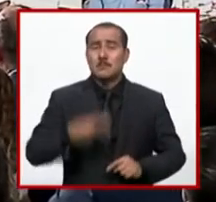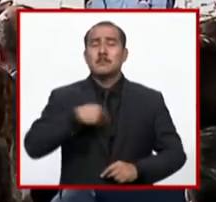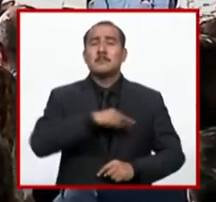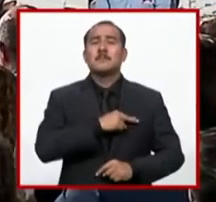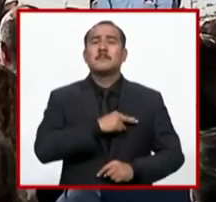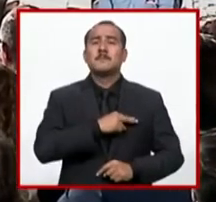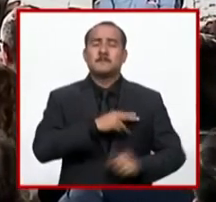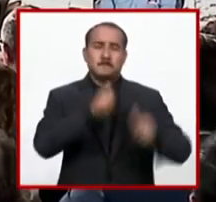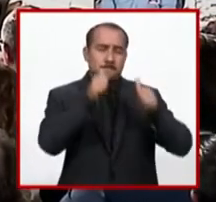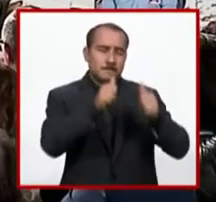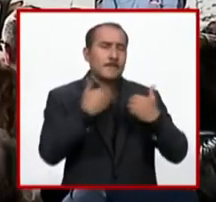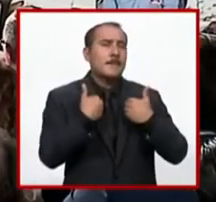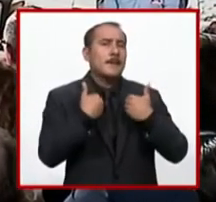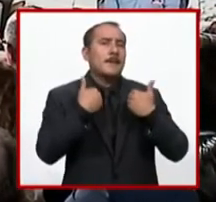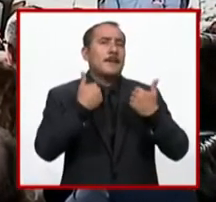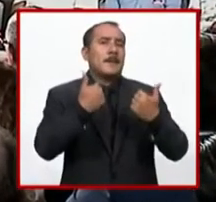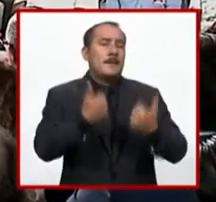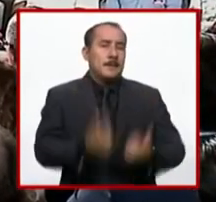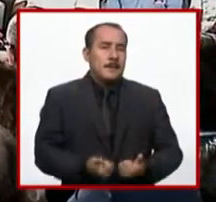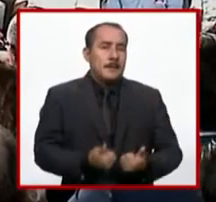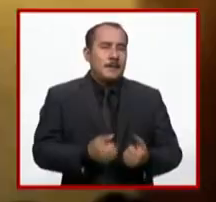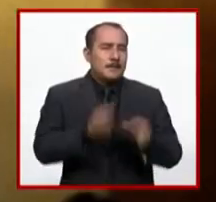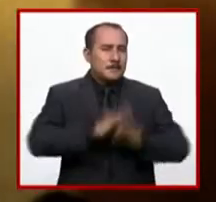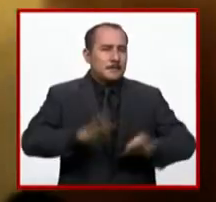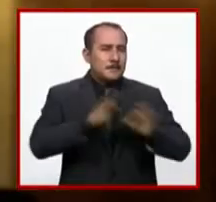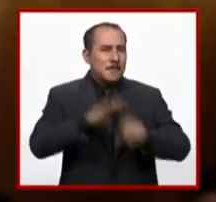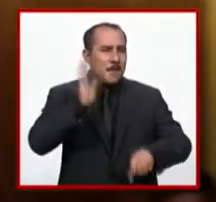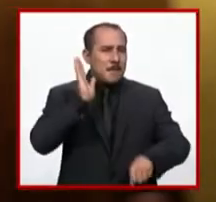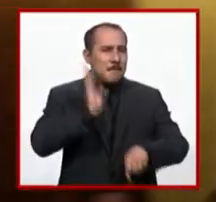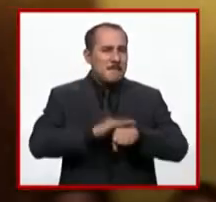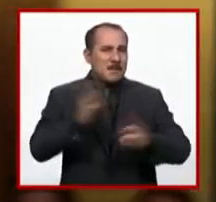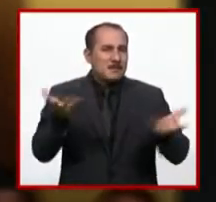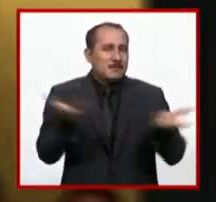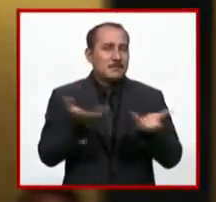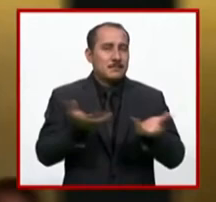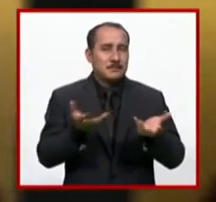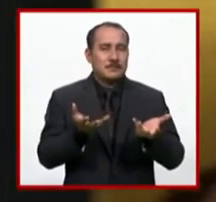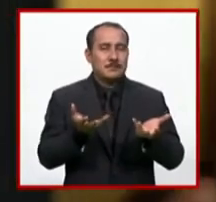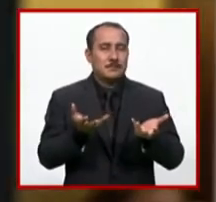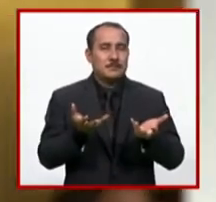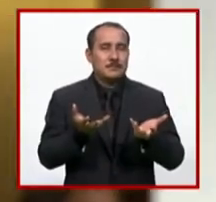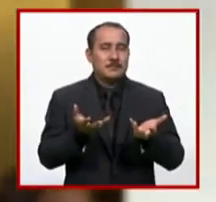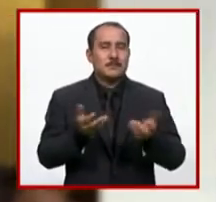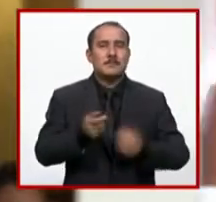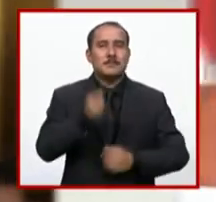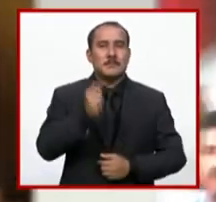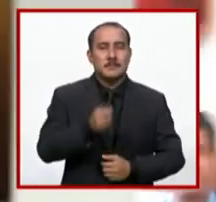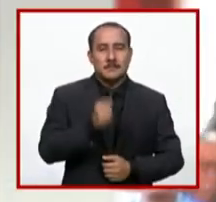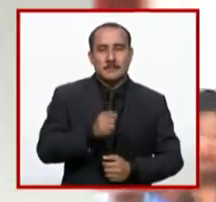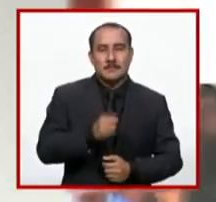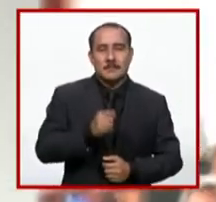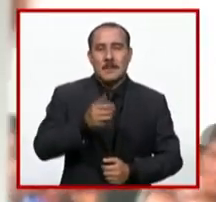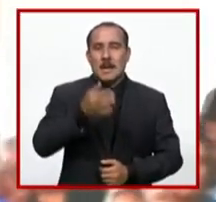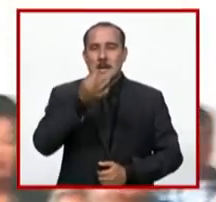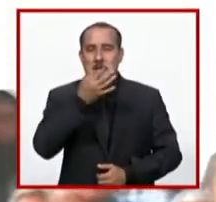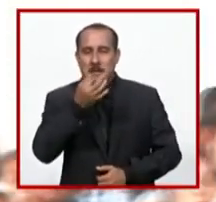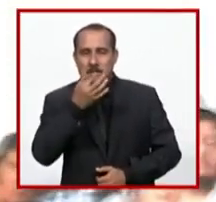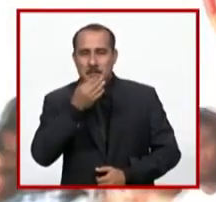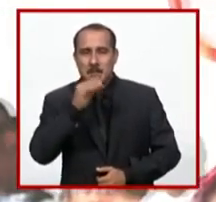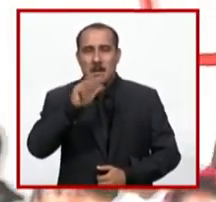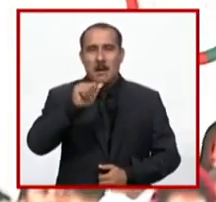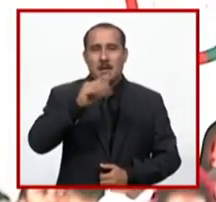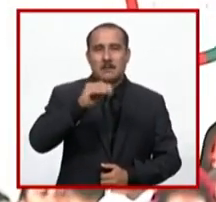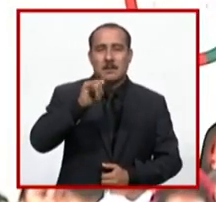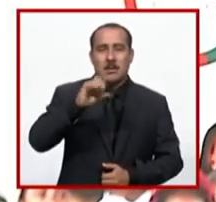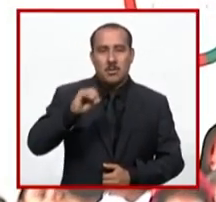que había que ir un paso más allá. Y eso tiene que ver con el ácido fólico para las mujeres